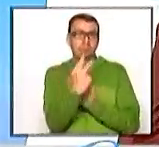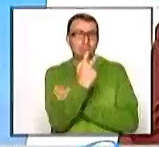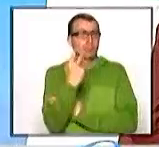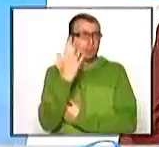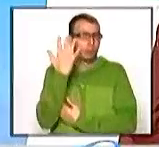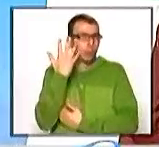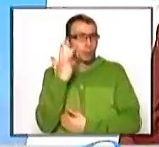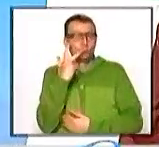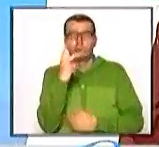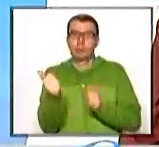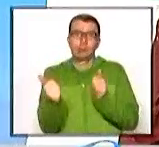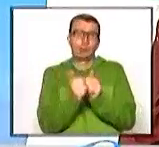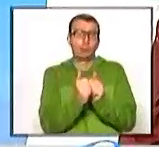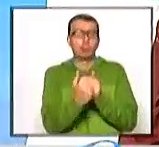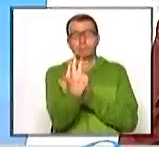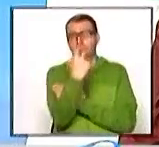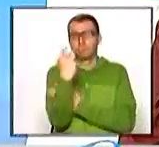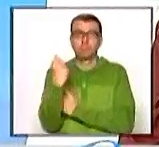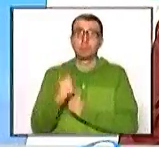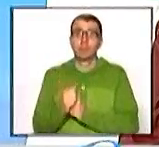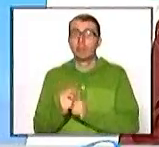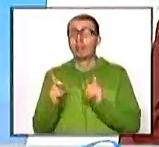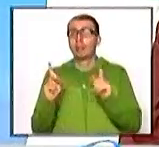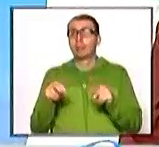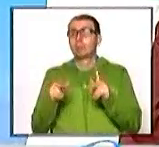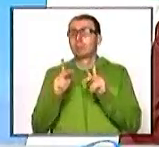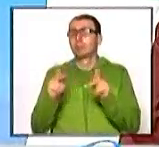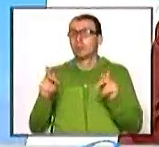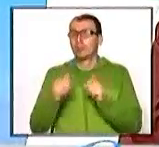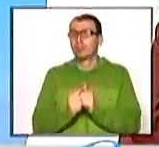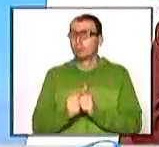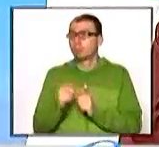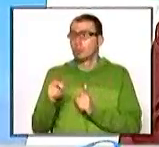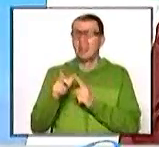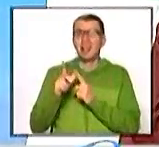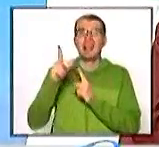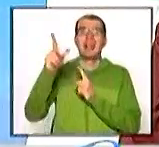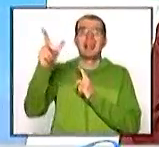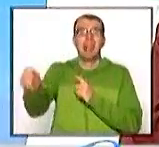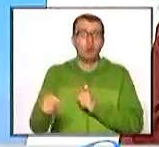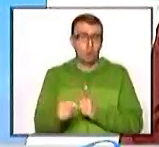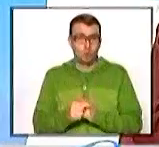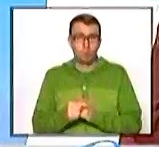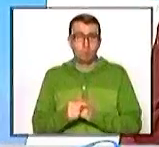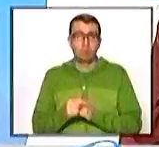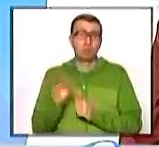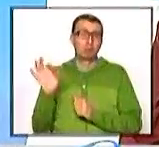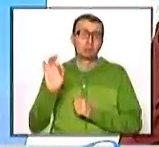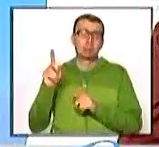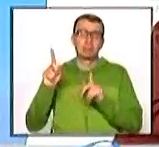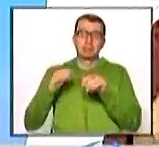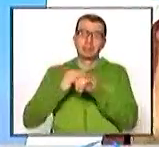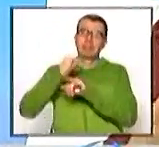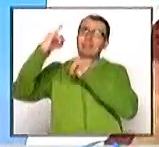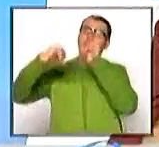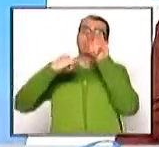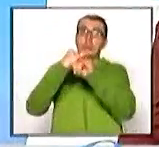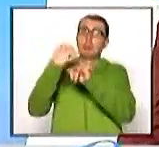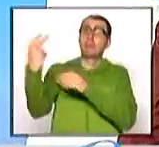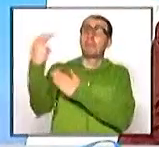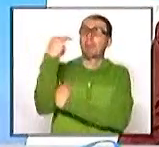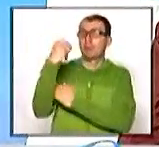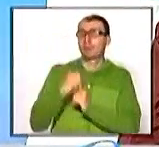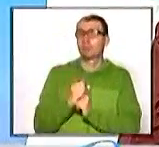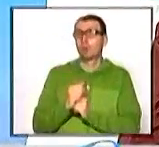estar acompañándonos. A las personas que en el país y fuera del país ven por internet el programa y ven el canal por